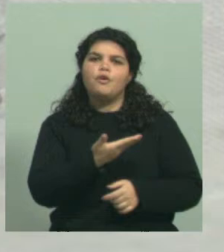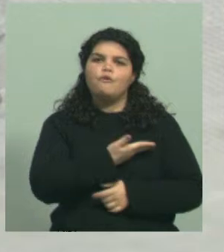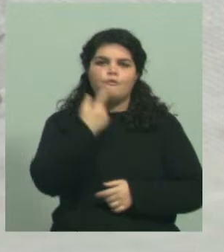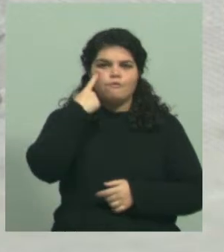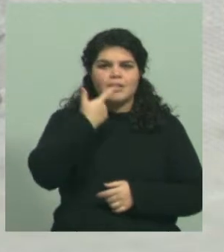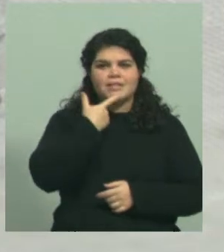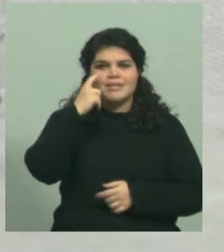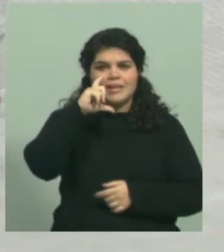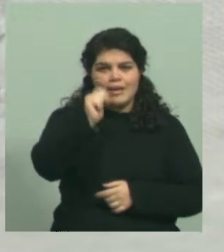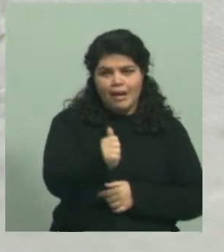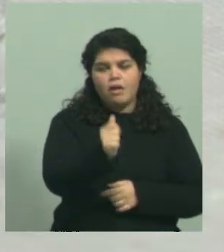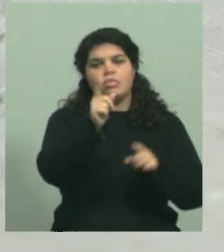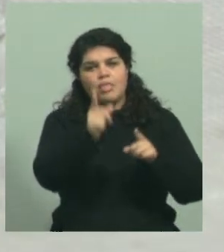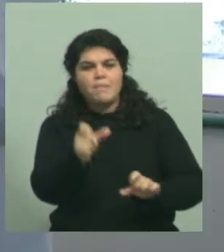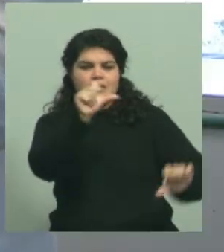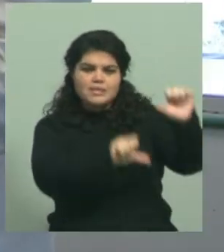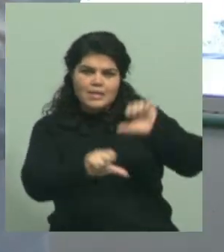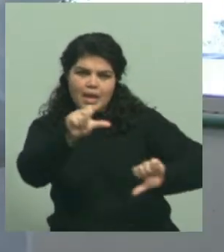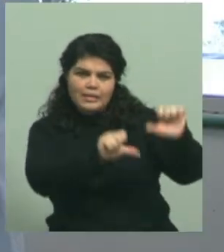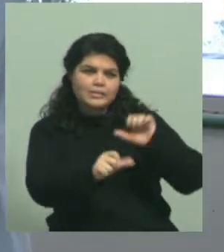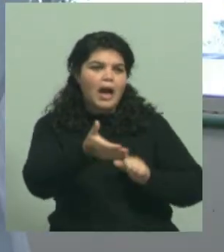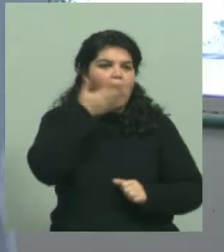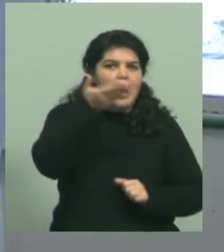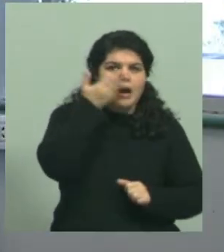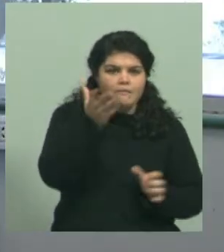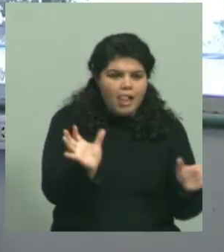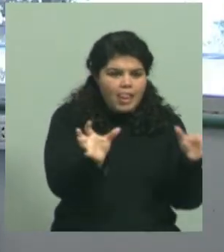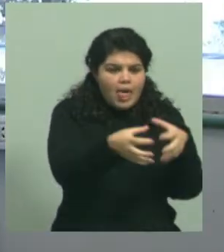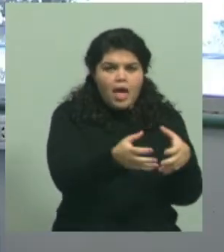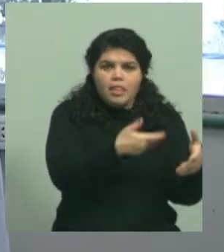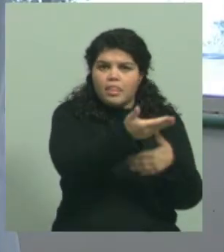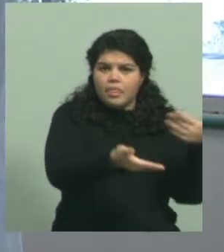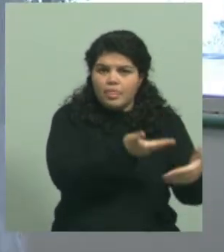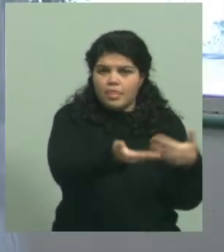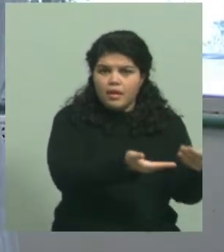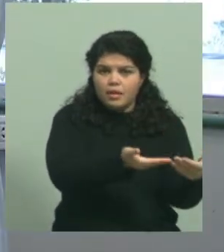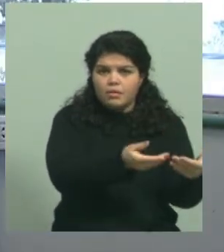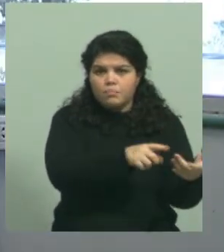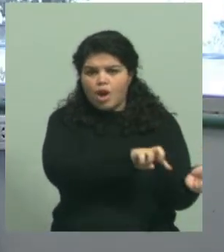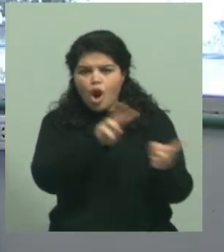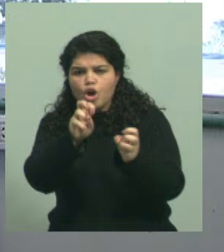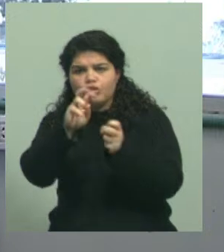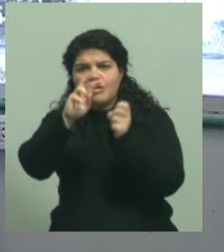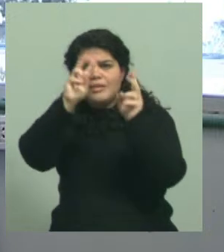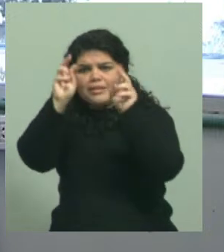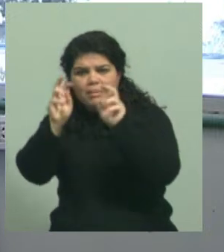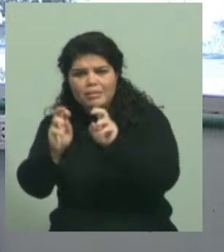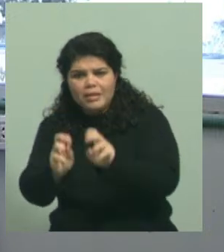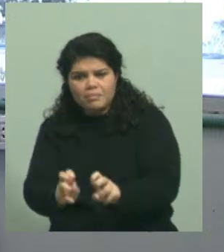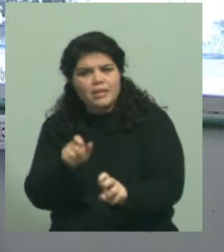científicos, nos estábamos perdiendo ciertos temas que son súper importantes, ¿no? Que también son importantes y que son debates que hay que